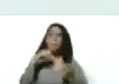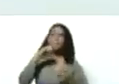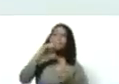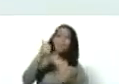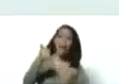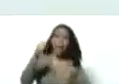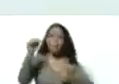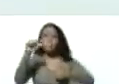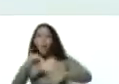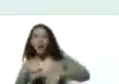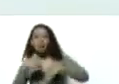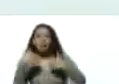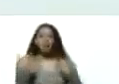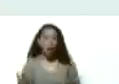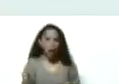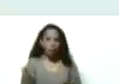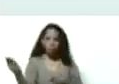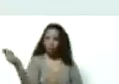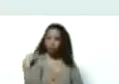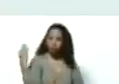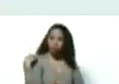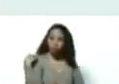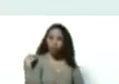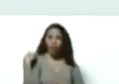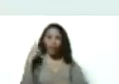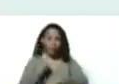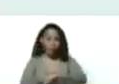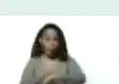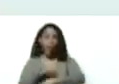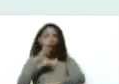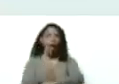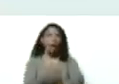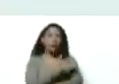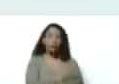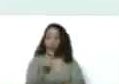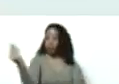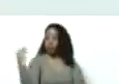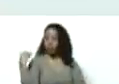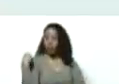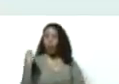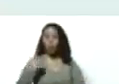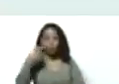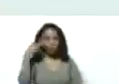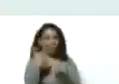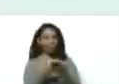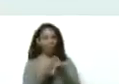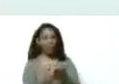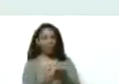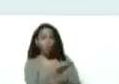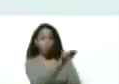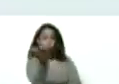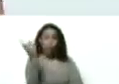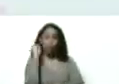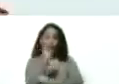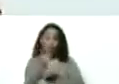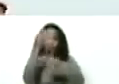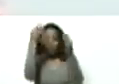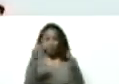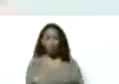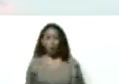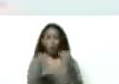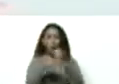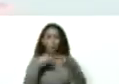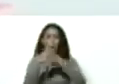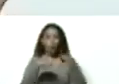popular, el alerta a tiempo como lo hacen. Me consta y ustedes deben estar seguros que el Partido